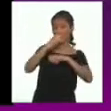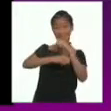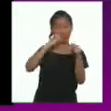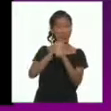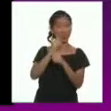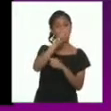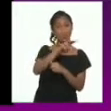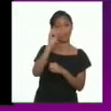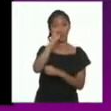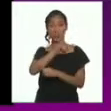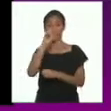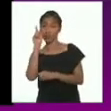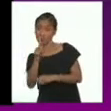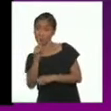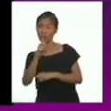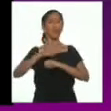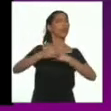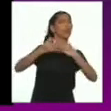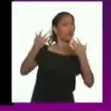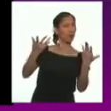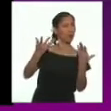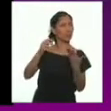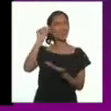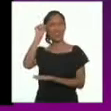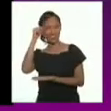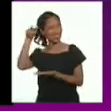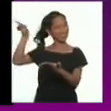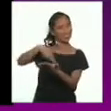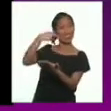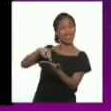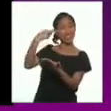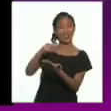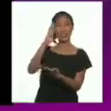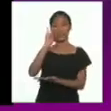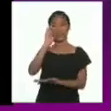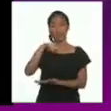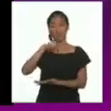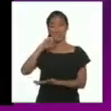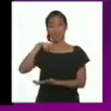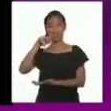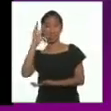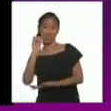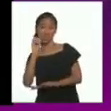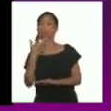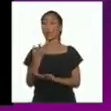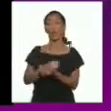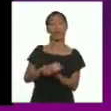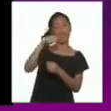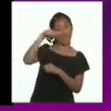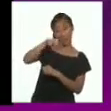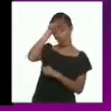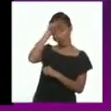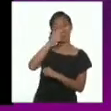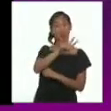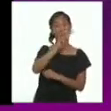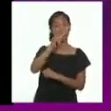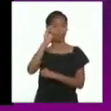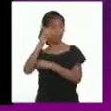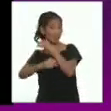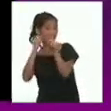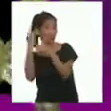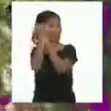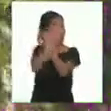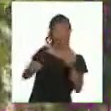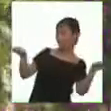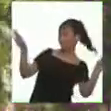en el año 2021, se celebra el bicentenario, nuestros 200 años de